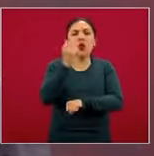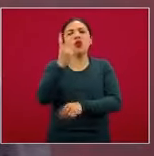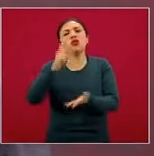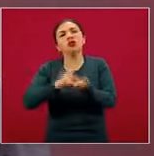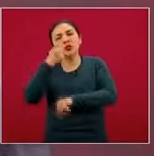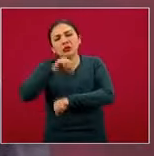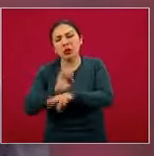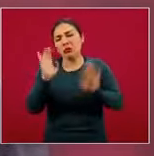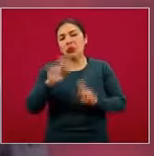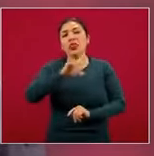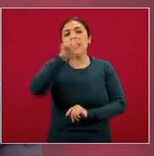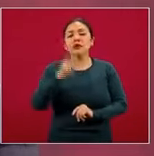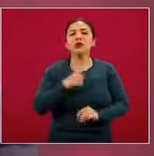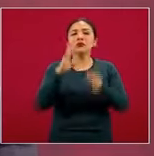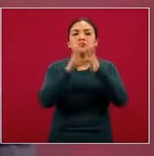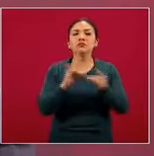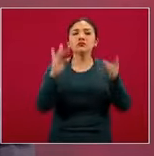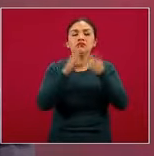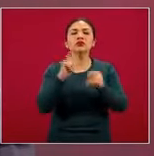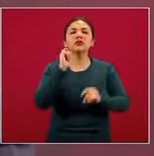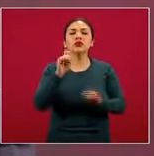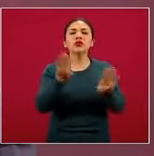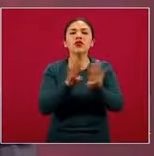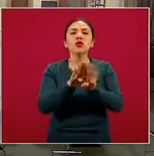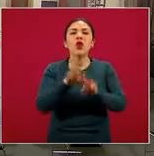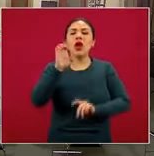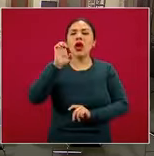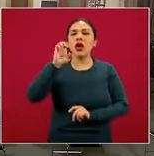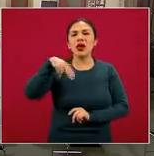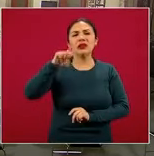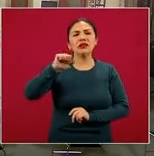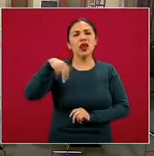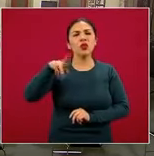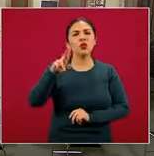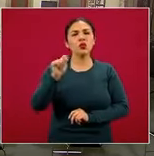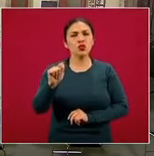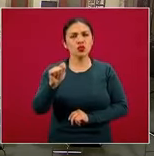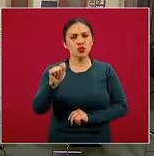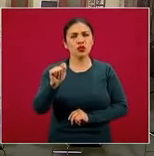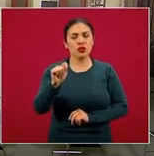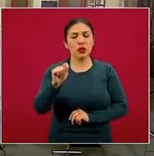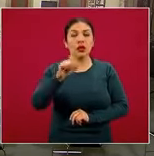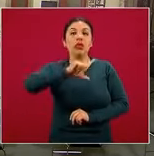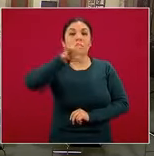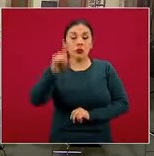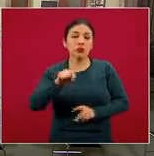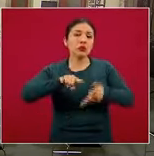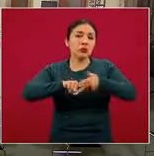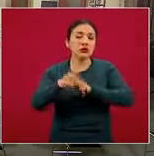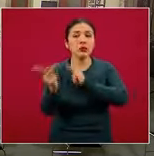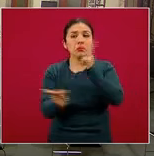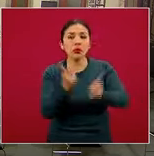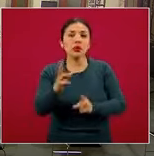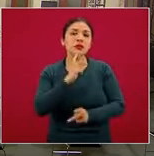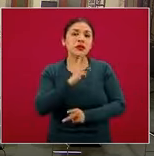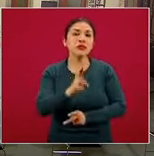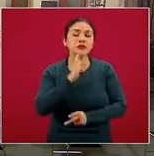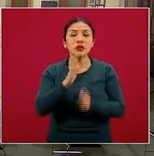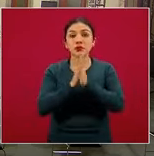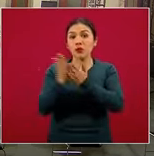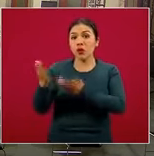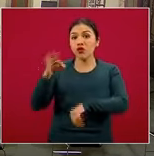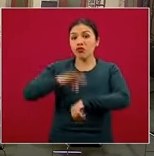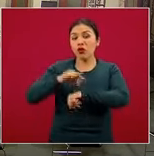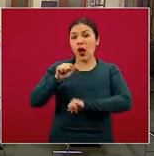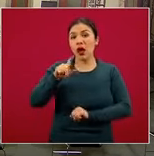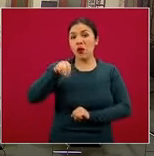y comentaré sobre la presentación pública del Ensanut. Y después pasamos a preguntas y respuestas. Le pido al doctor Alomía